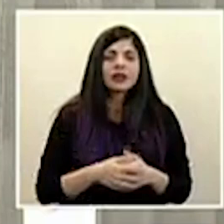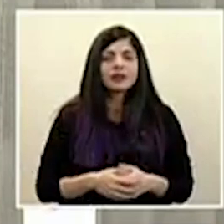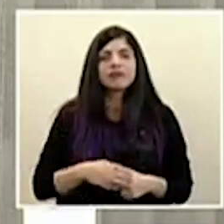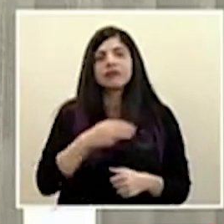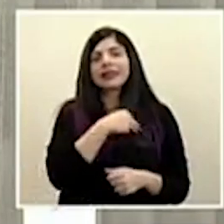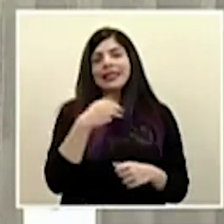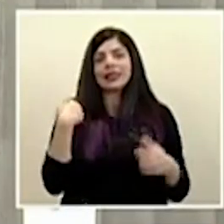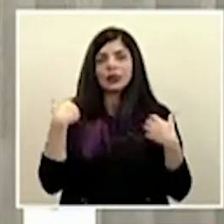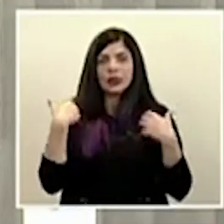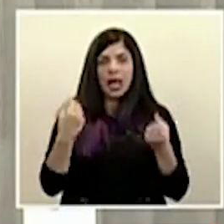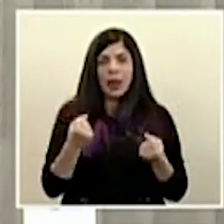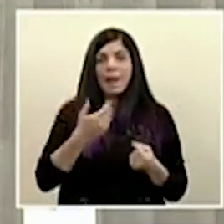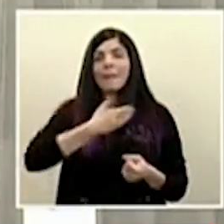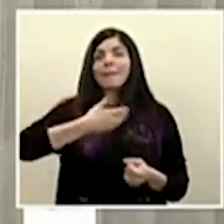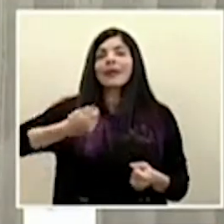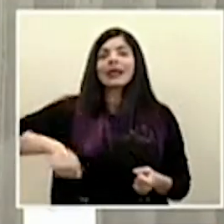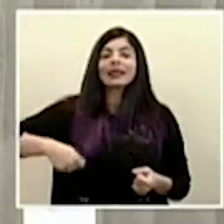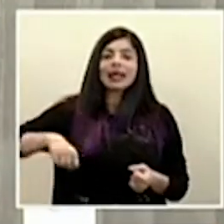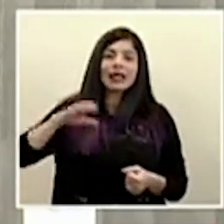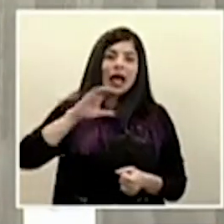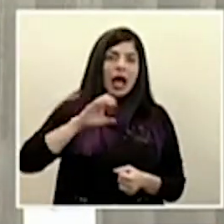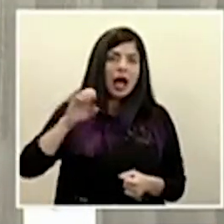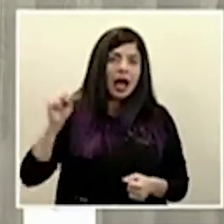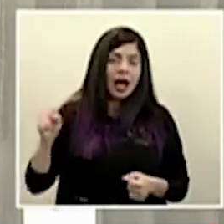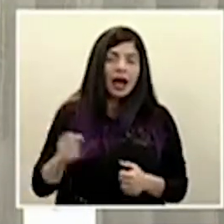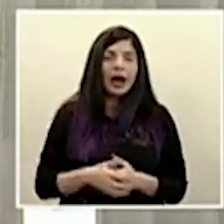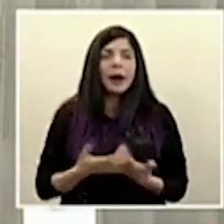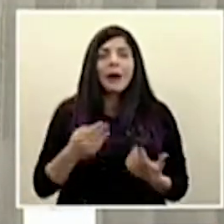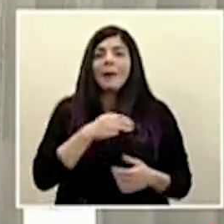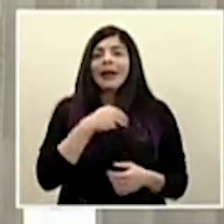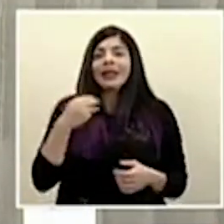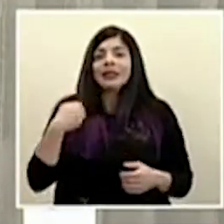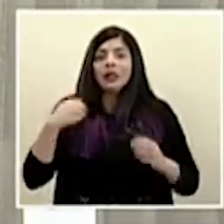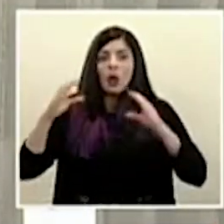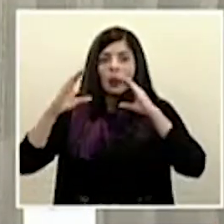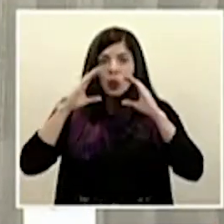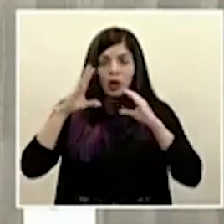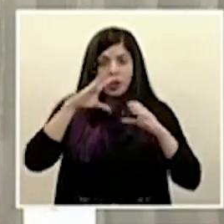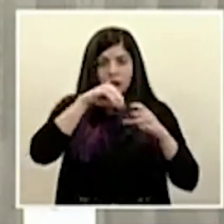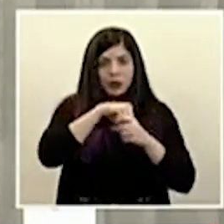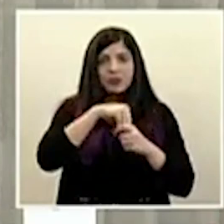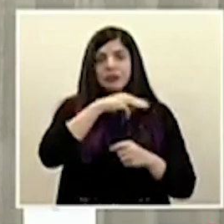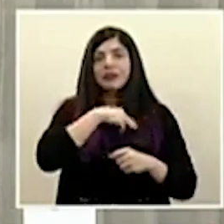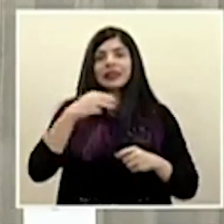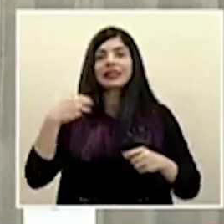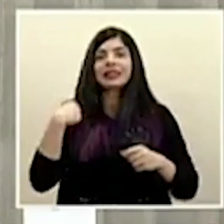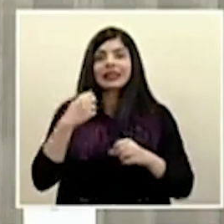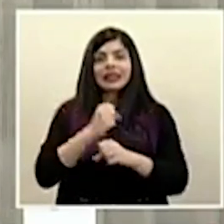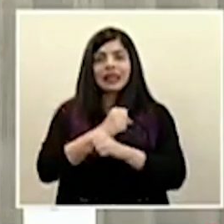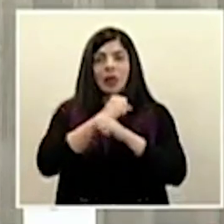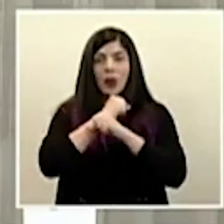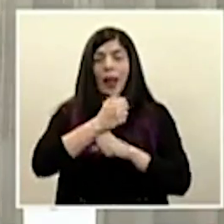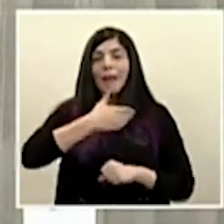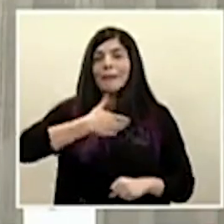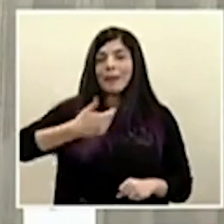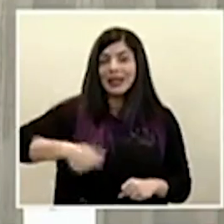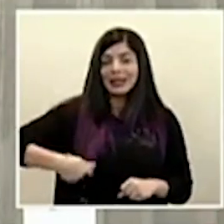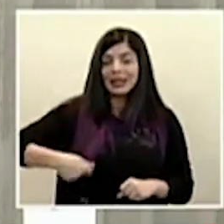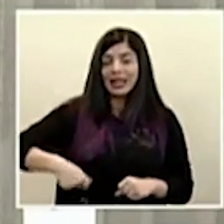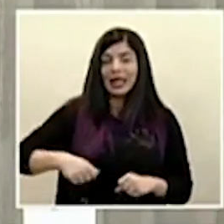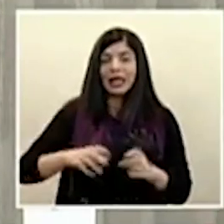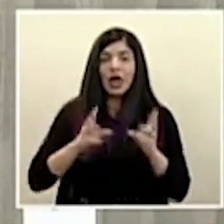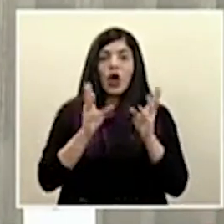el ministro de Salud, el presidente ejecutivo de la Caja, la ministra de Comunicación, el ministro de Seguridad, el presidente de la